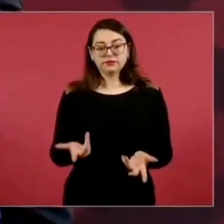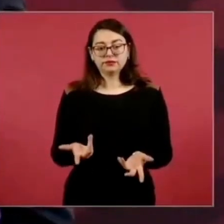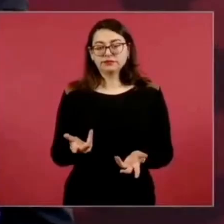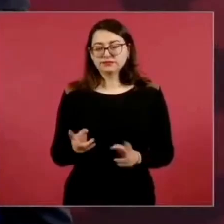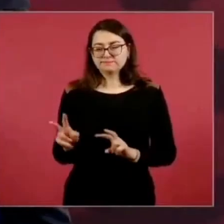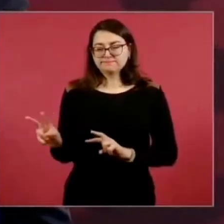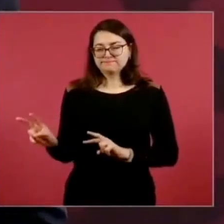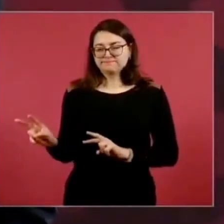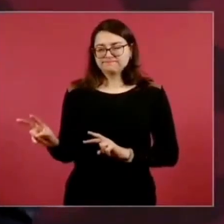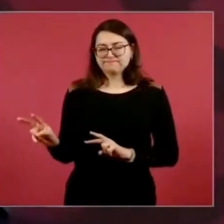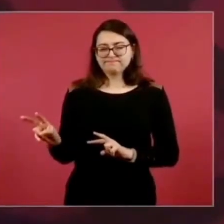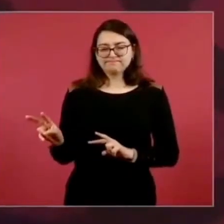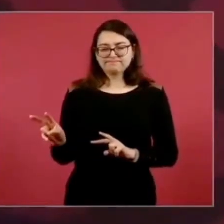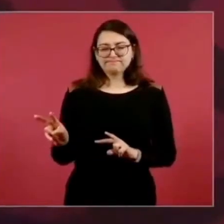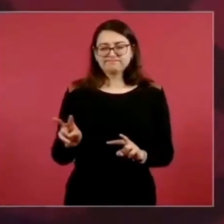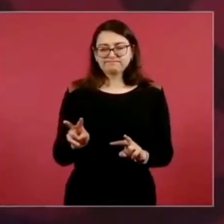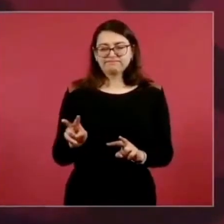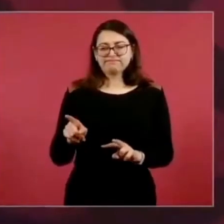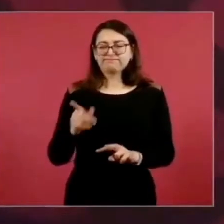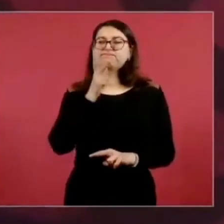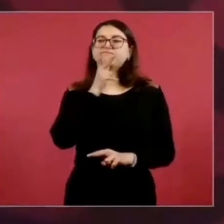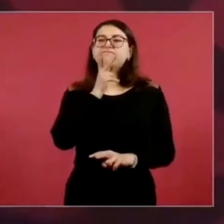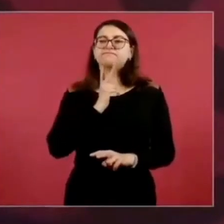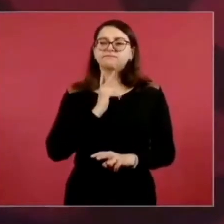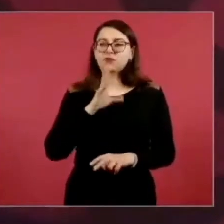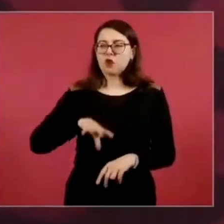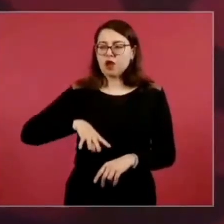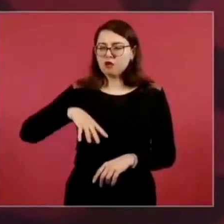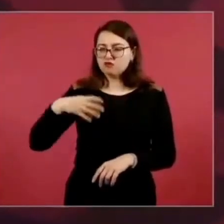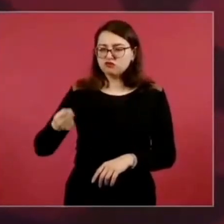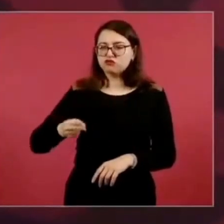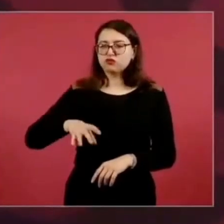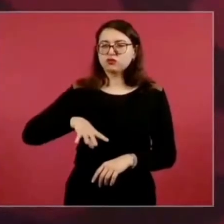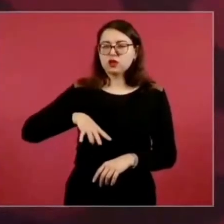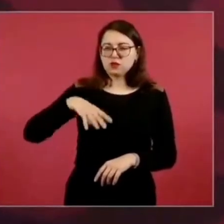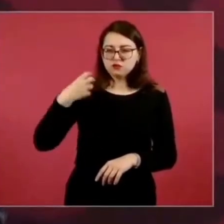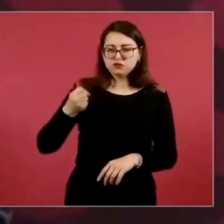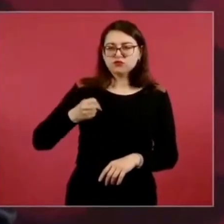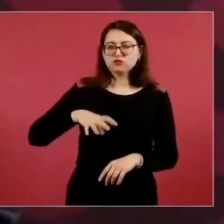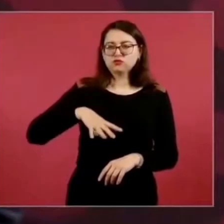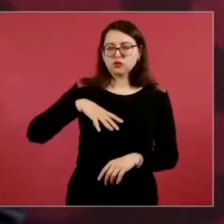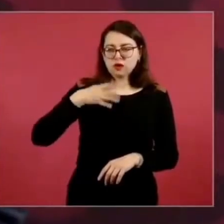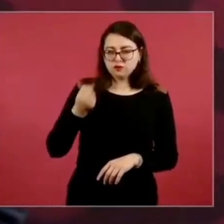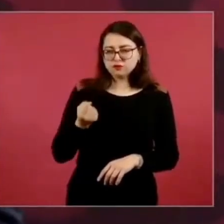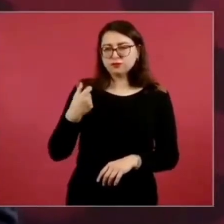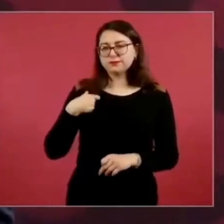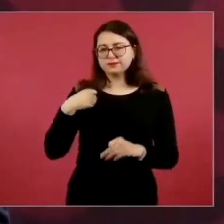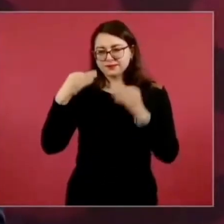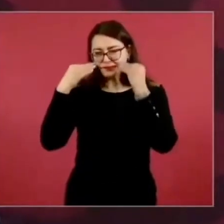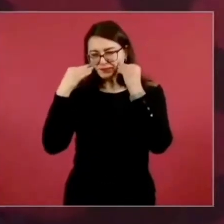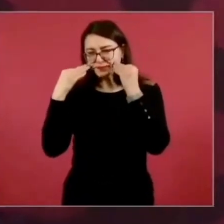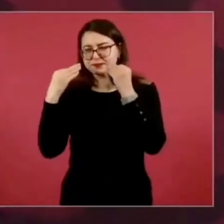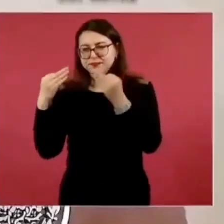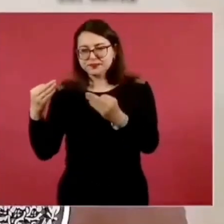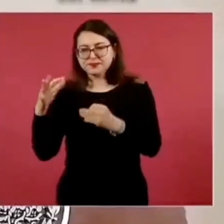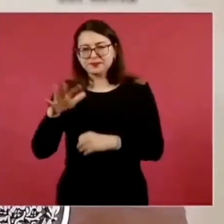abusos que cometían las compañías petroleras extranjeras, que ahí dominaba el Águila. toda la costa de